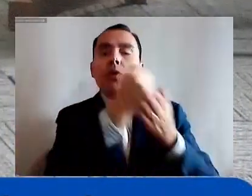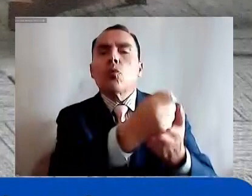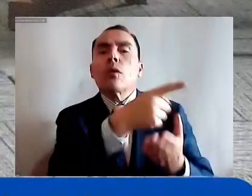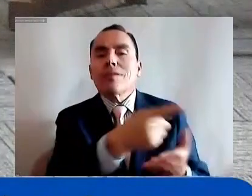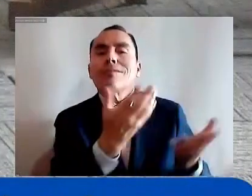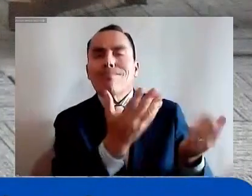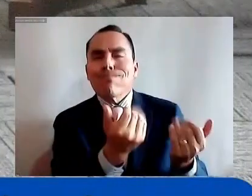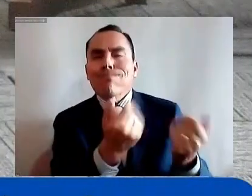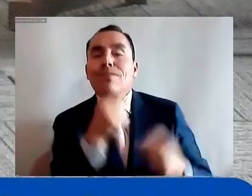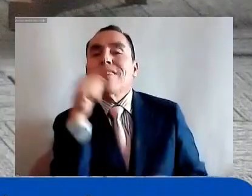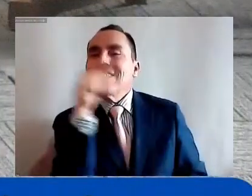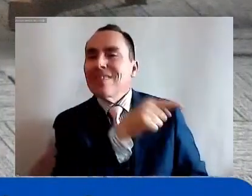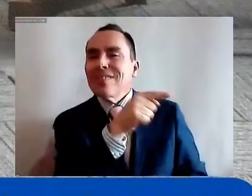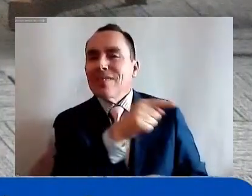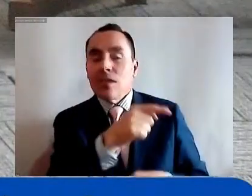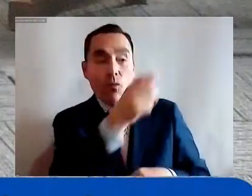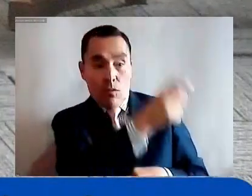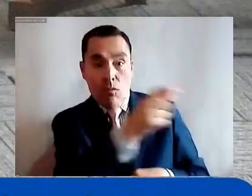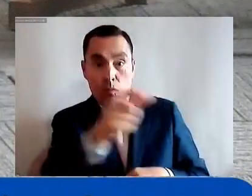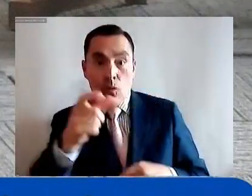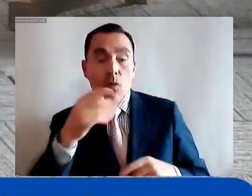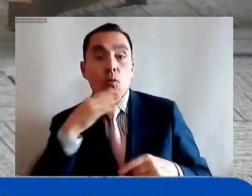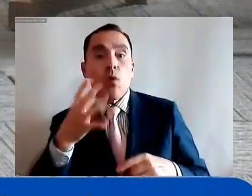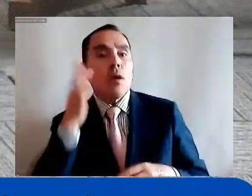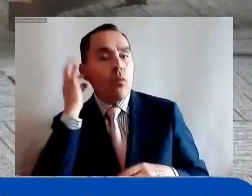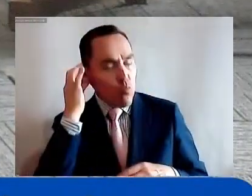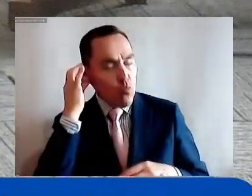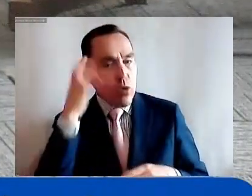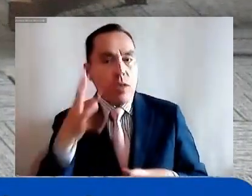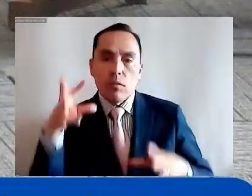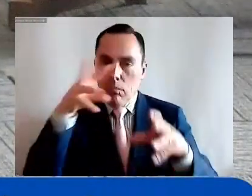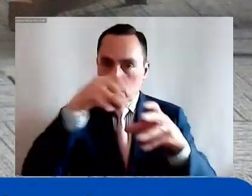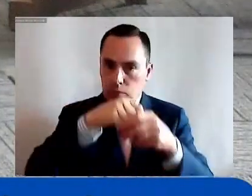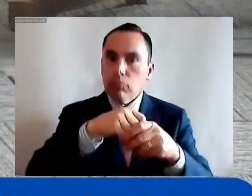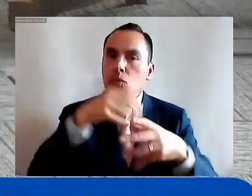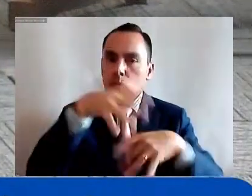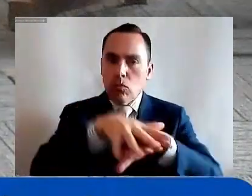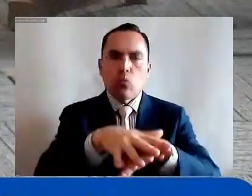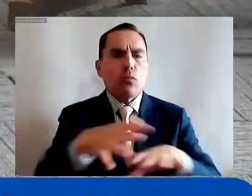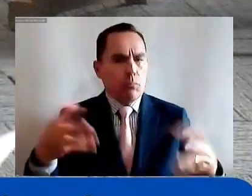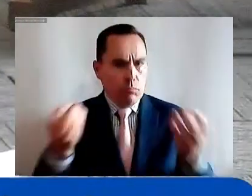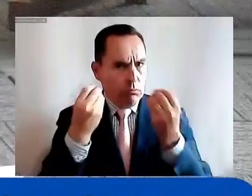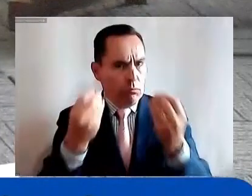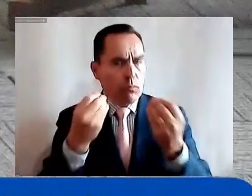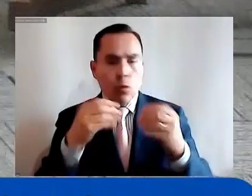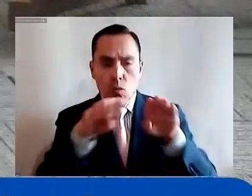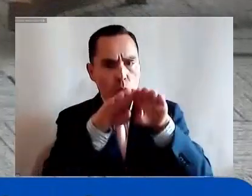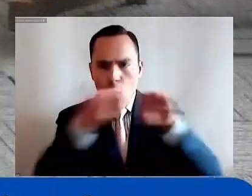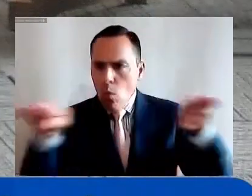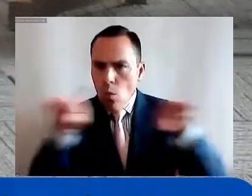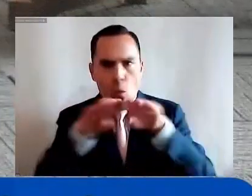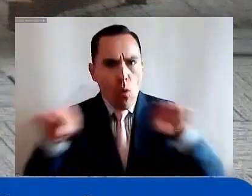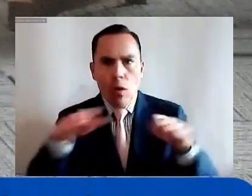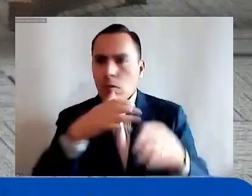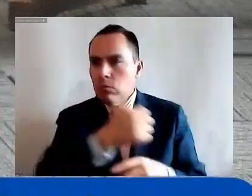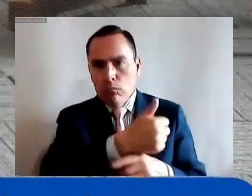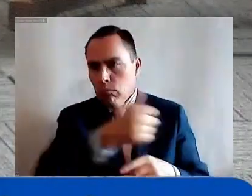la activa participación de las mujeres, así como su igualdad y debida